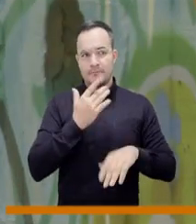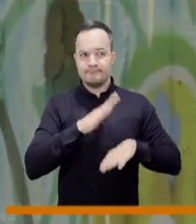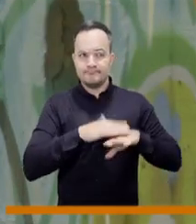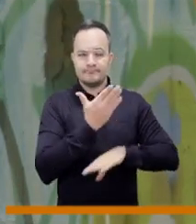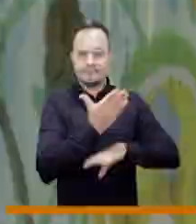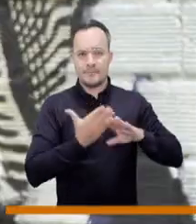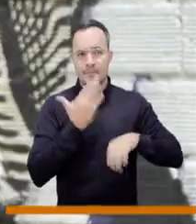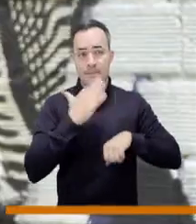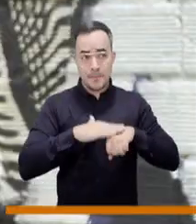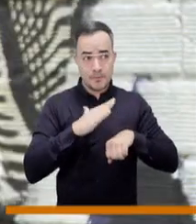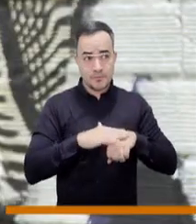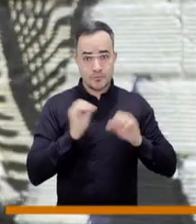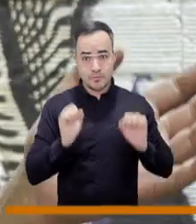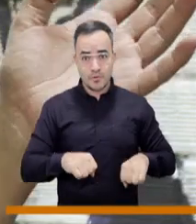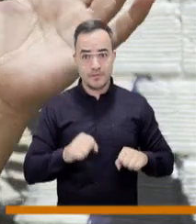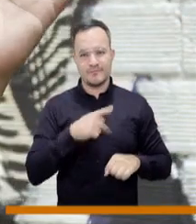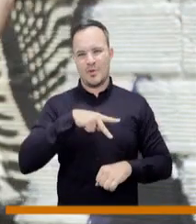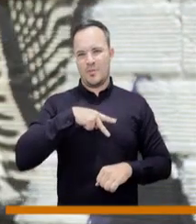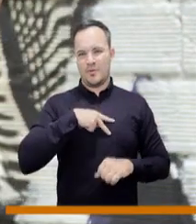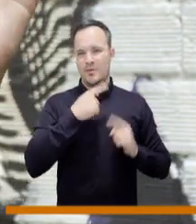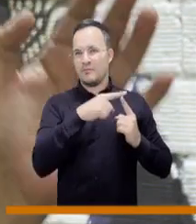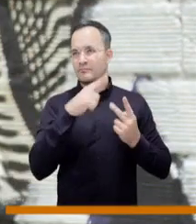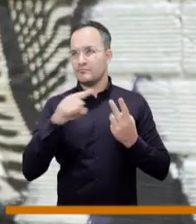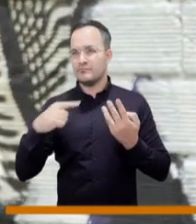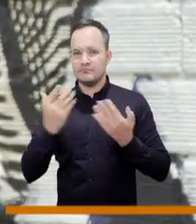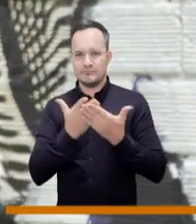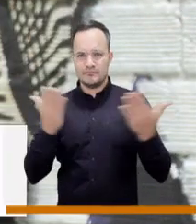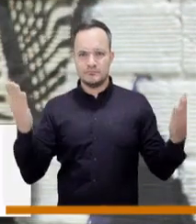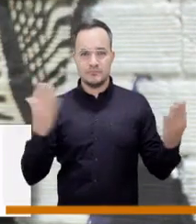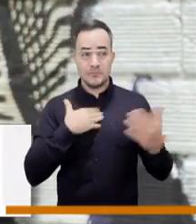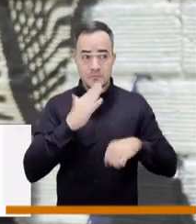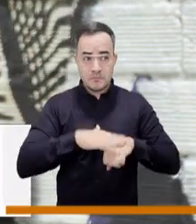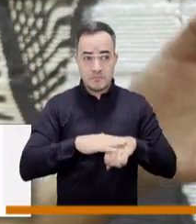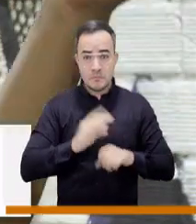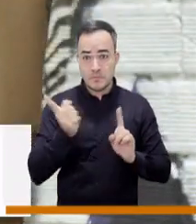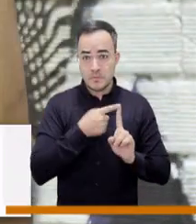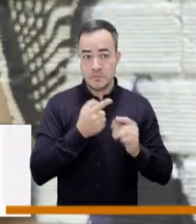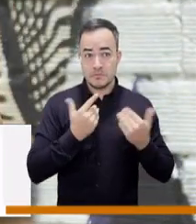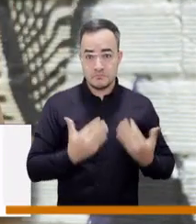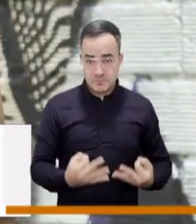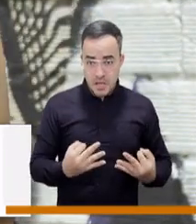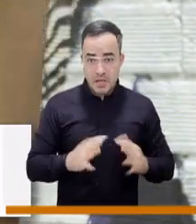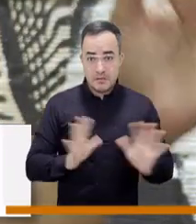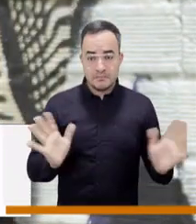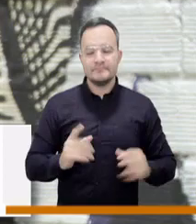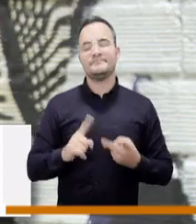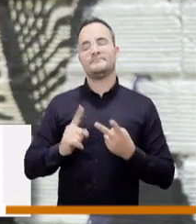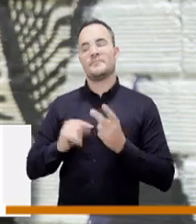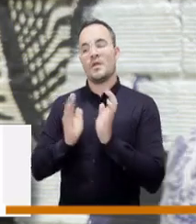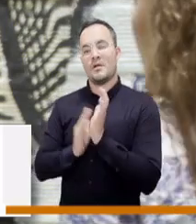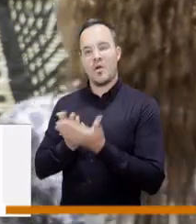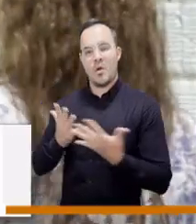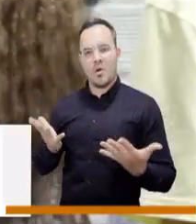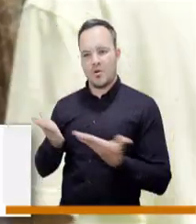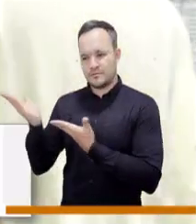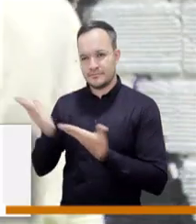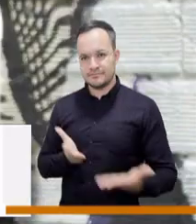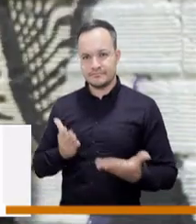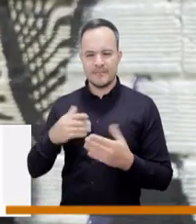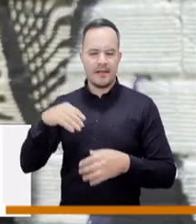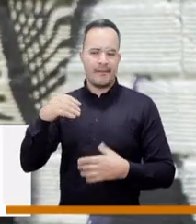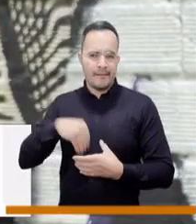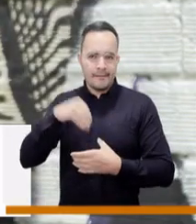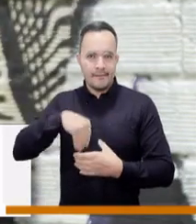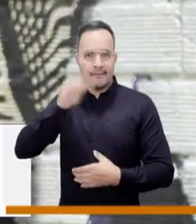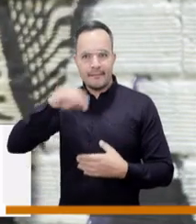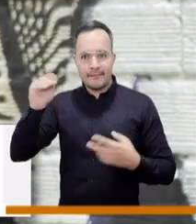Nosotros tenemos que pedir los permisos de los dueños de todos estos locales, debemos